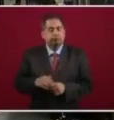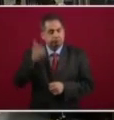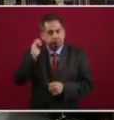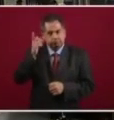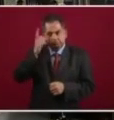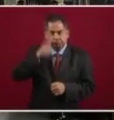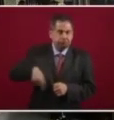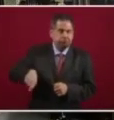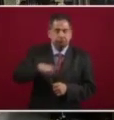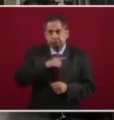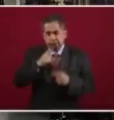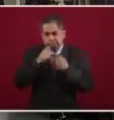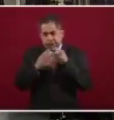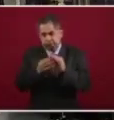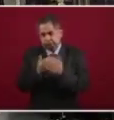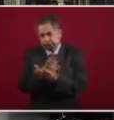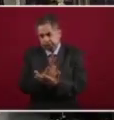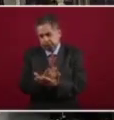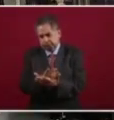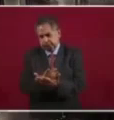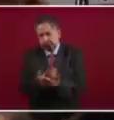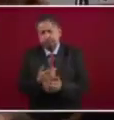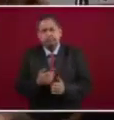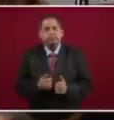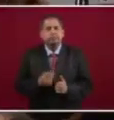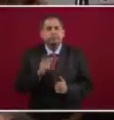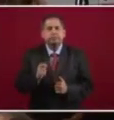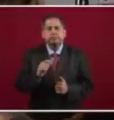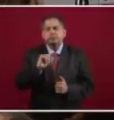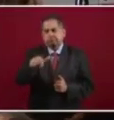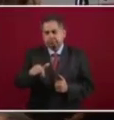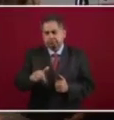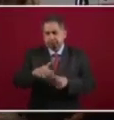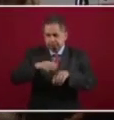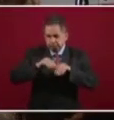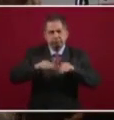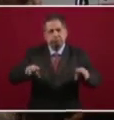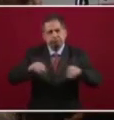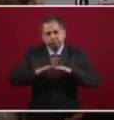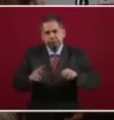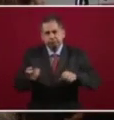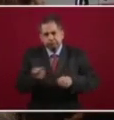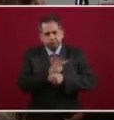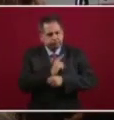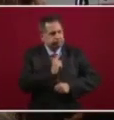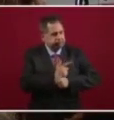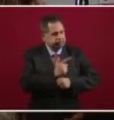esperemos y les vamos a informar sobre todo